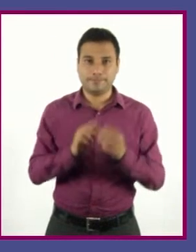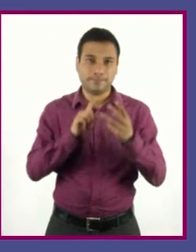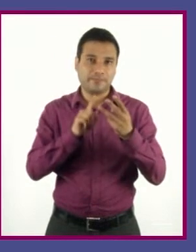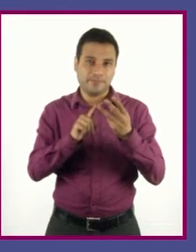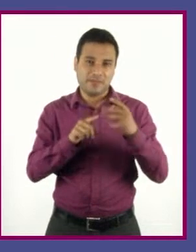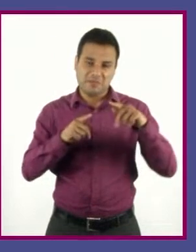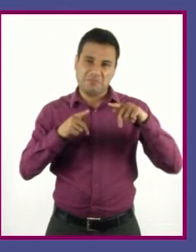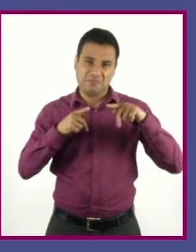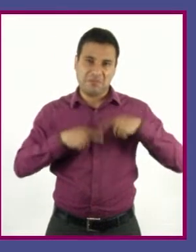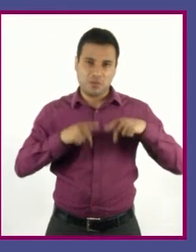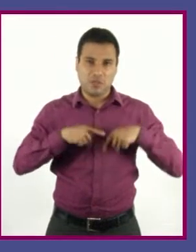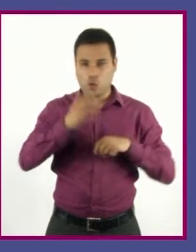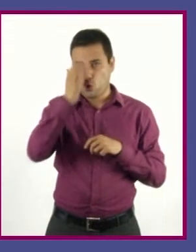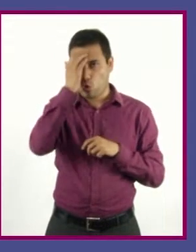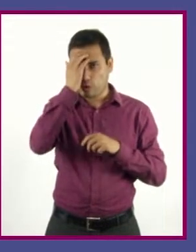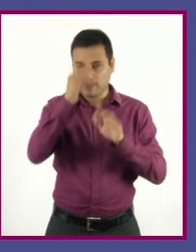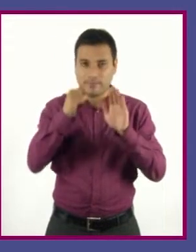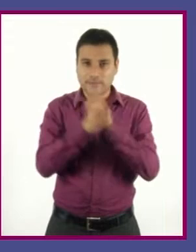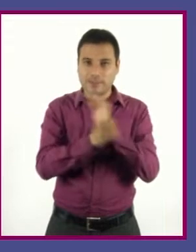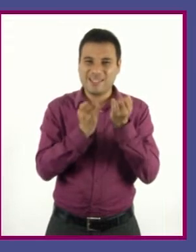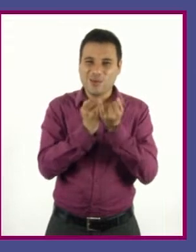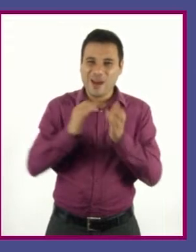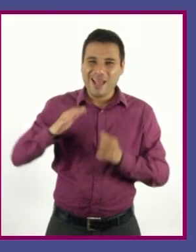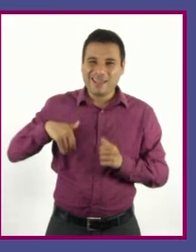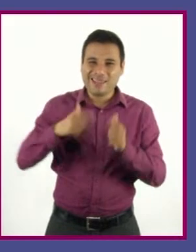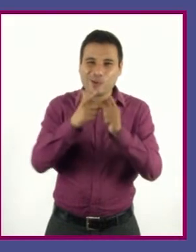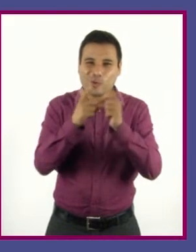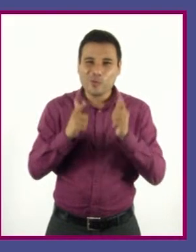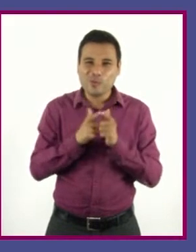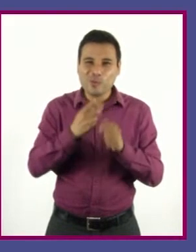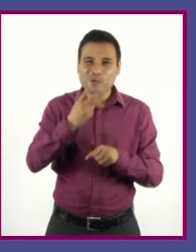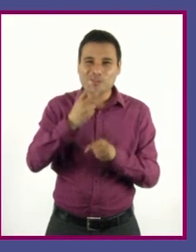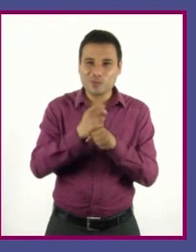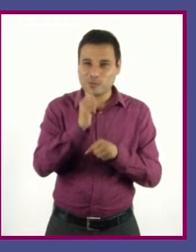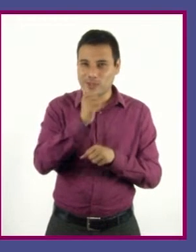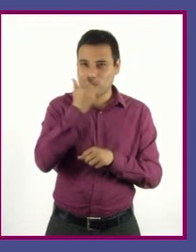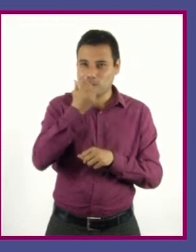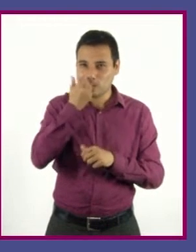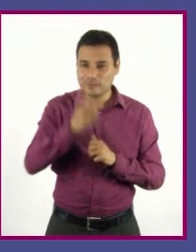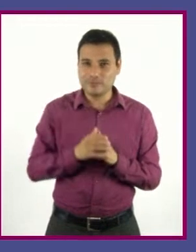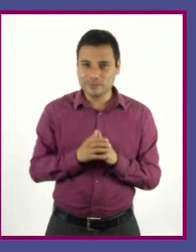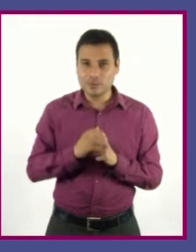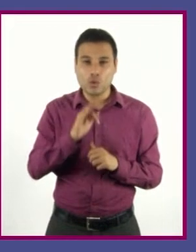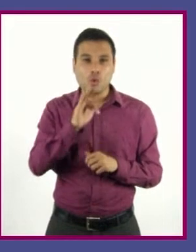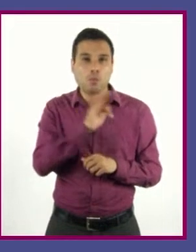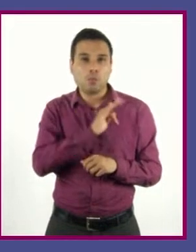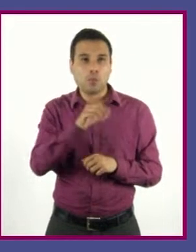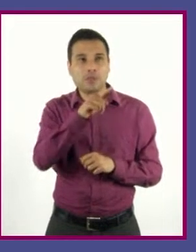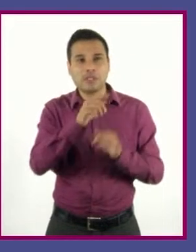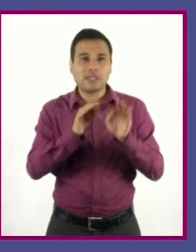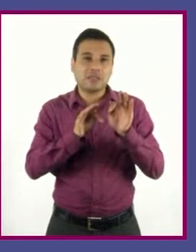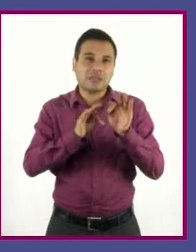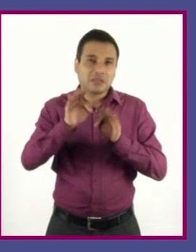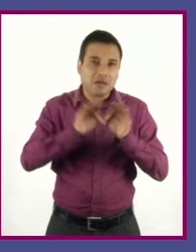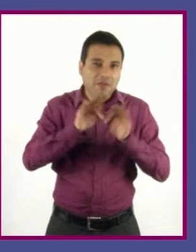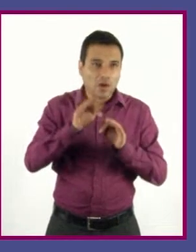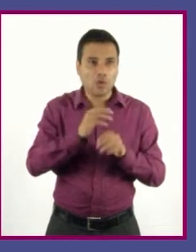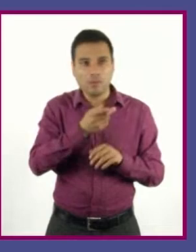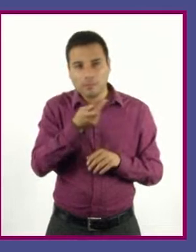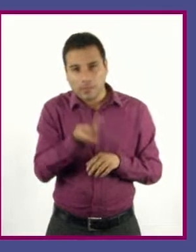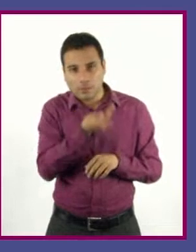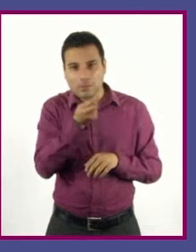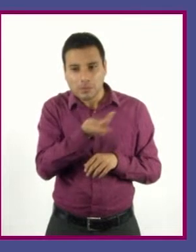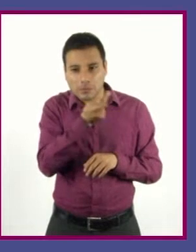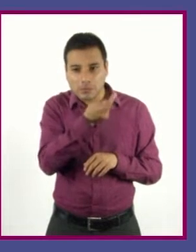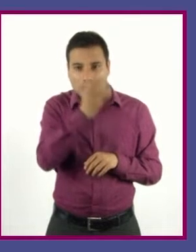persona, como al alumno de segundo grado, adquirir información sobre un oficio, como el sastre que veíamos